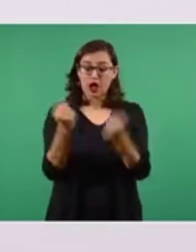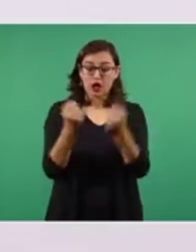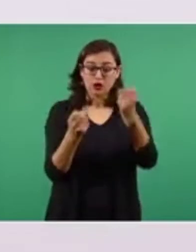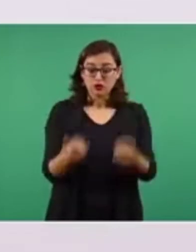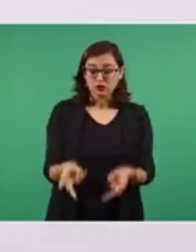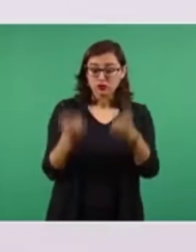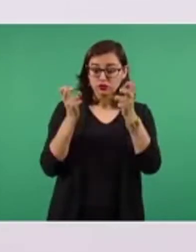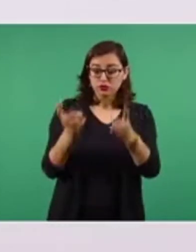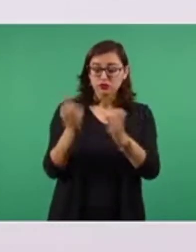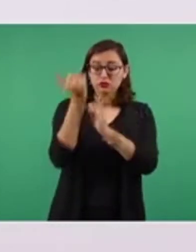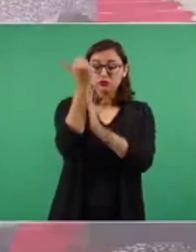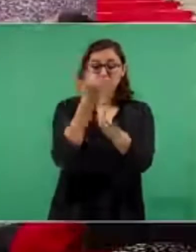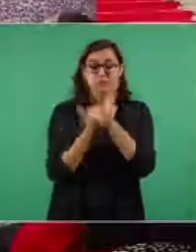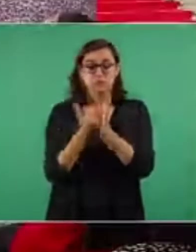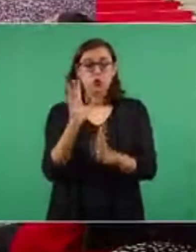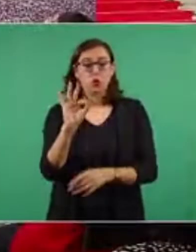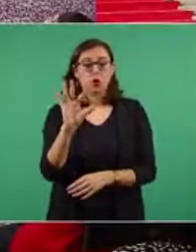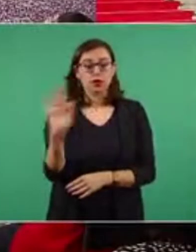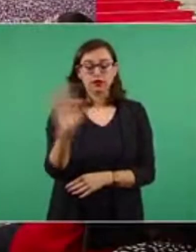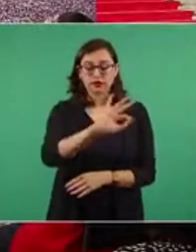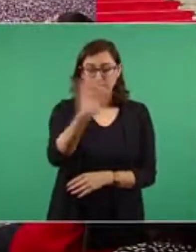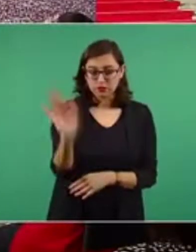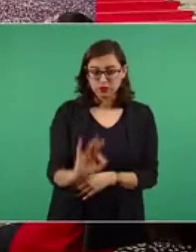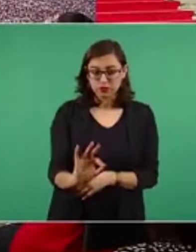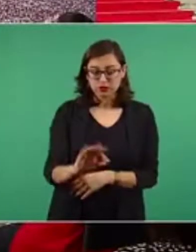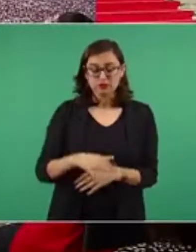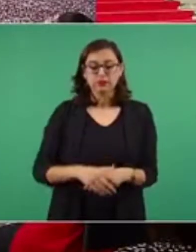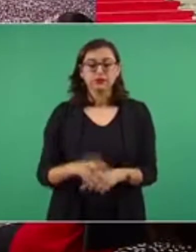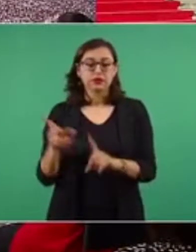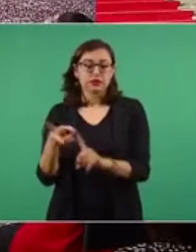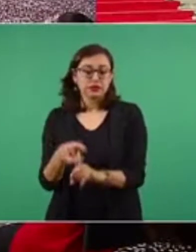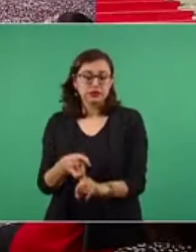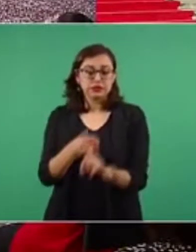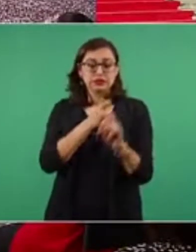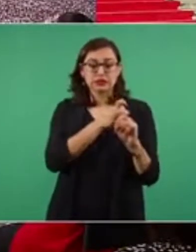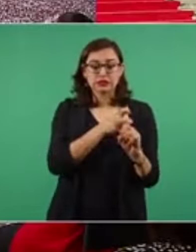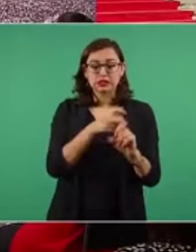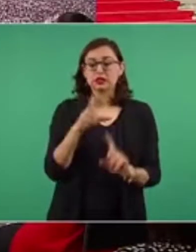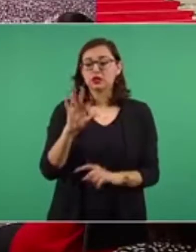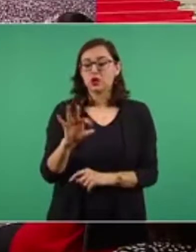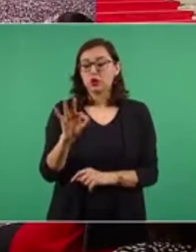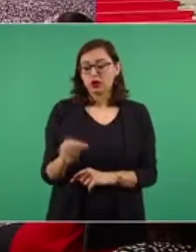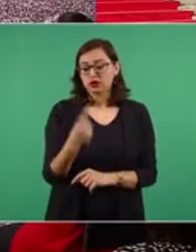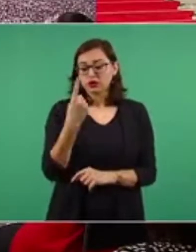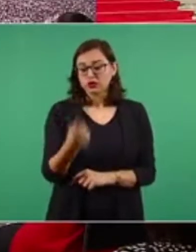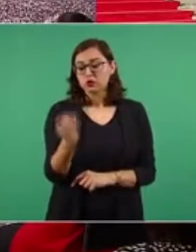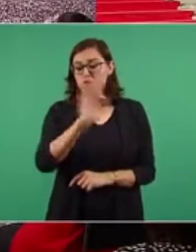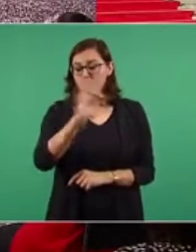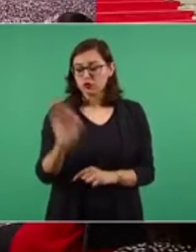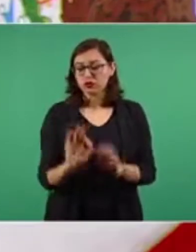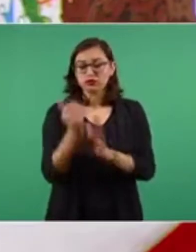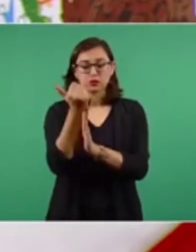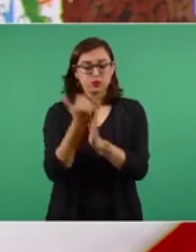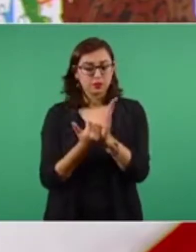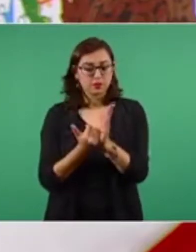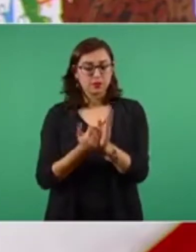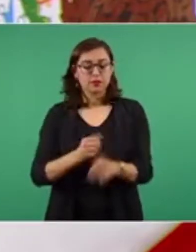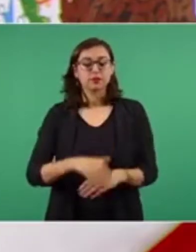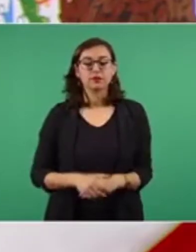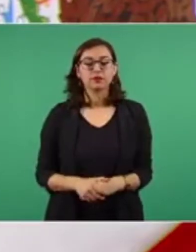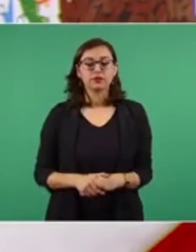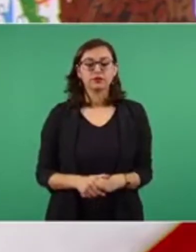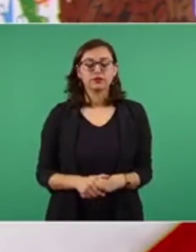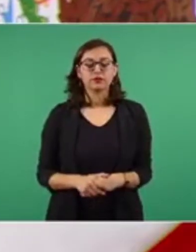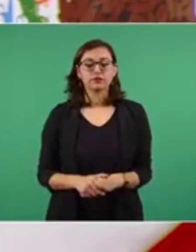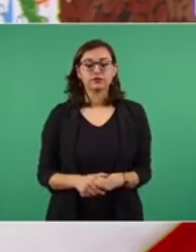en 40%, el secuestro en 41%, el robo